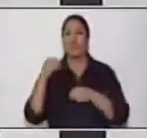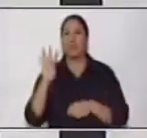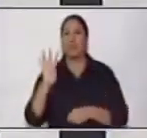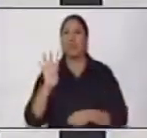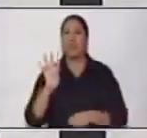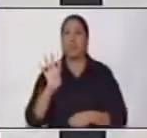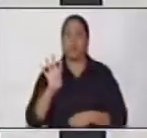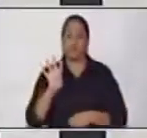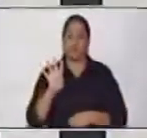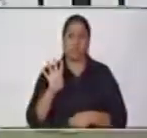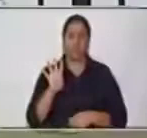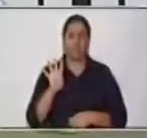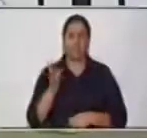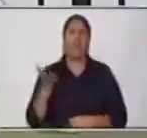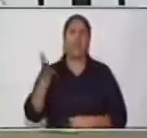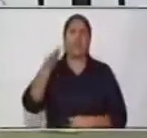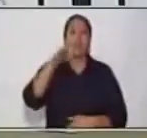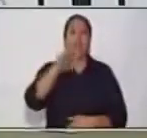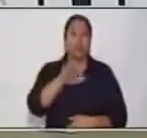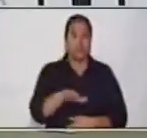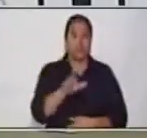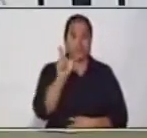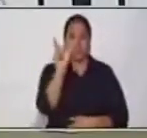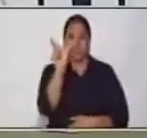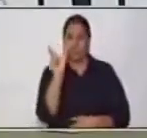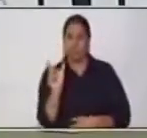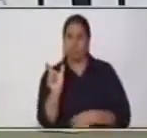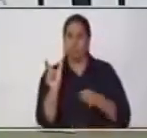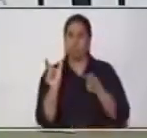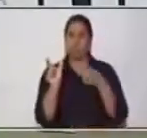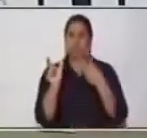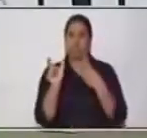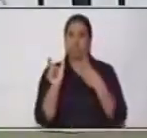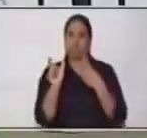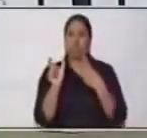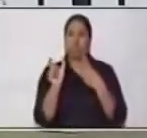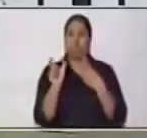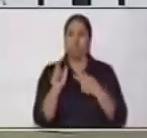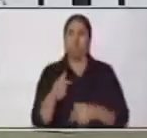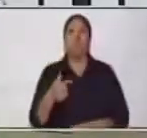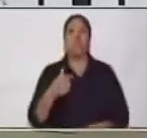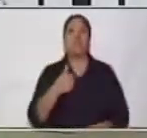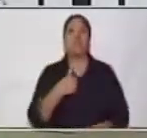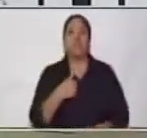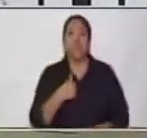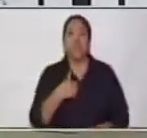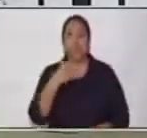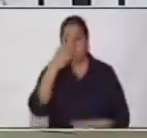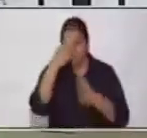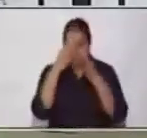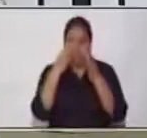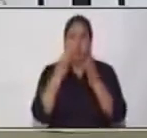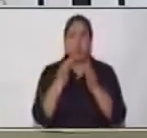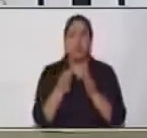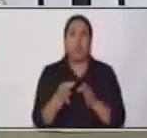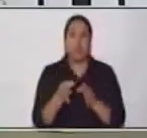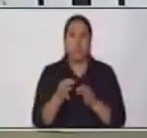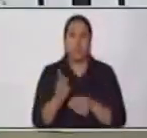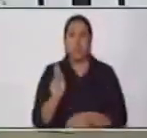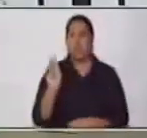4. Luego en la segunda, porque aquí voy a obtener mi segundo punto, cuando yo decidí darle el valor a y de